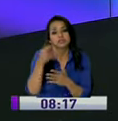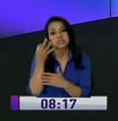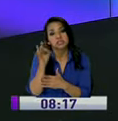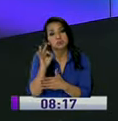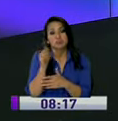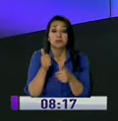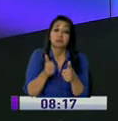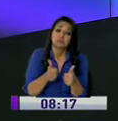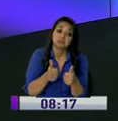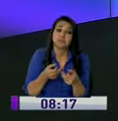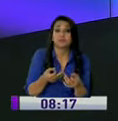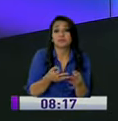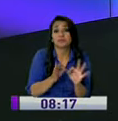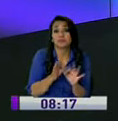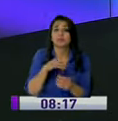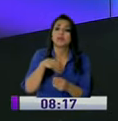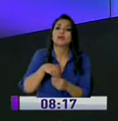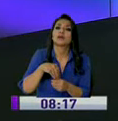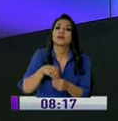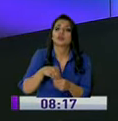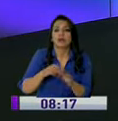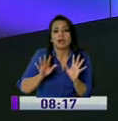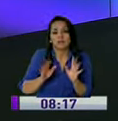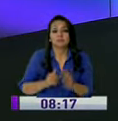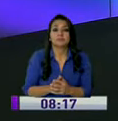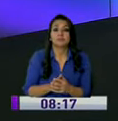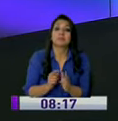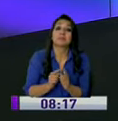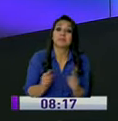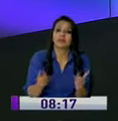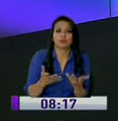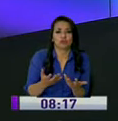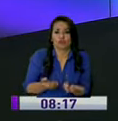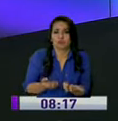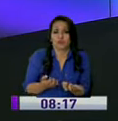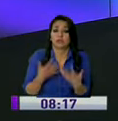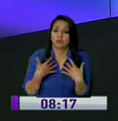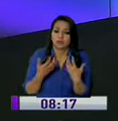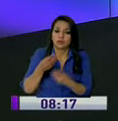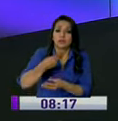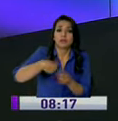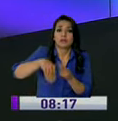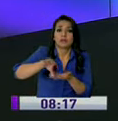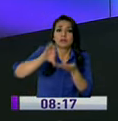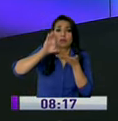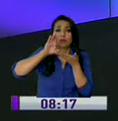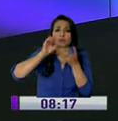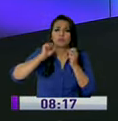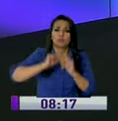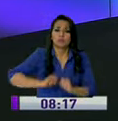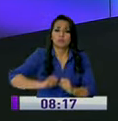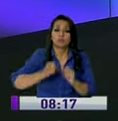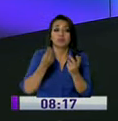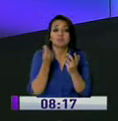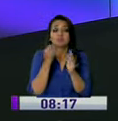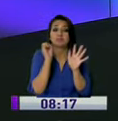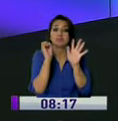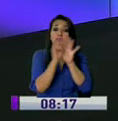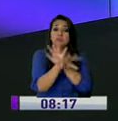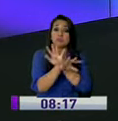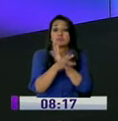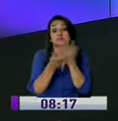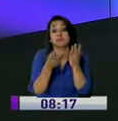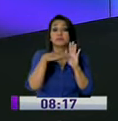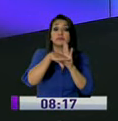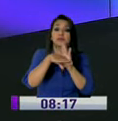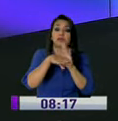año. Es una buena forma también de ahorrar, créanme. Pero si no quiere, bueno, lo puede hacer mecanismos electrónicos, son una maravilla, y